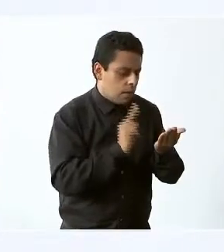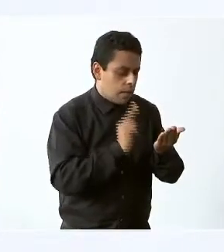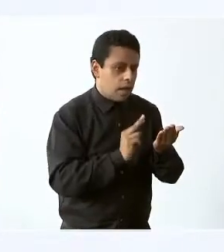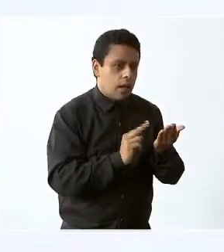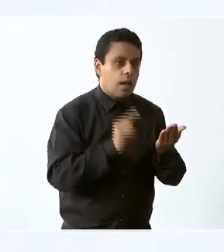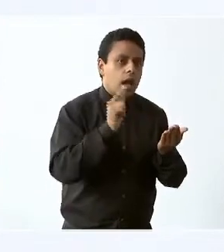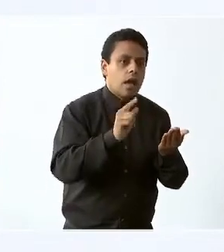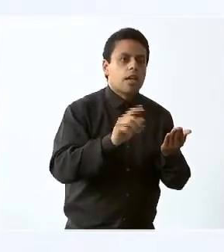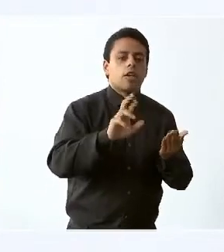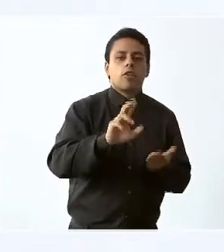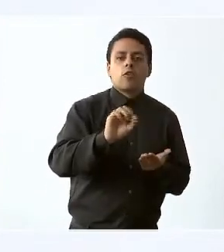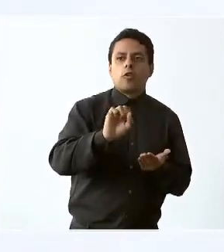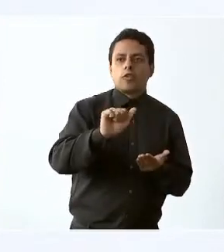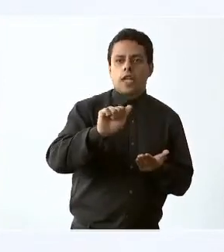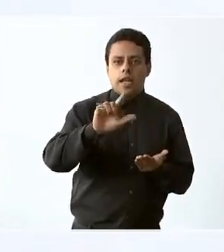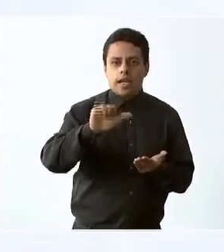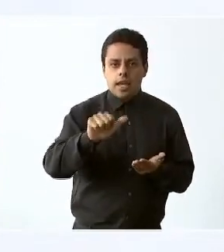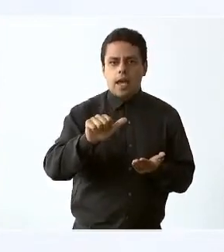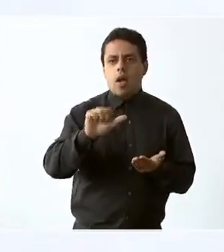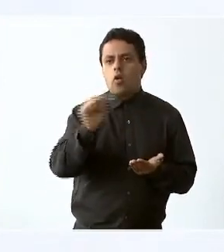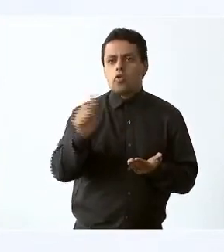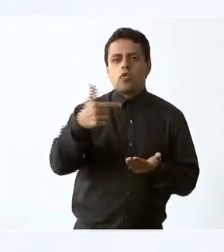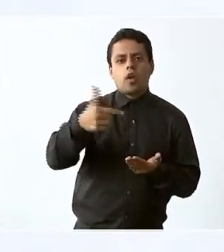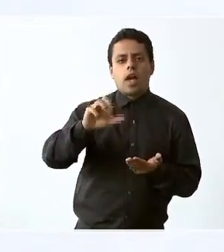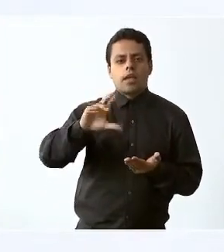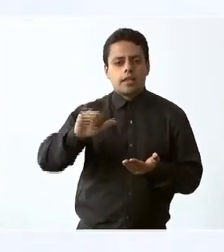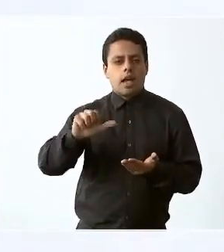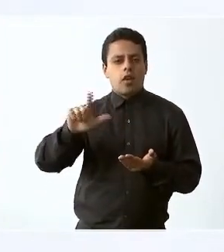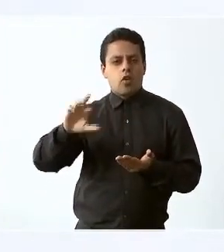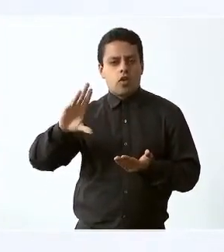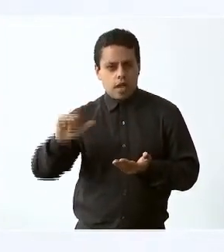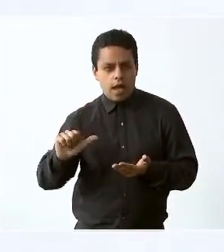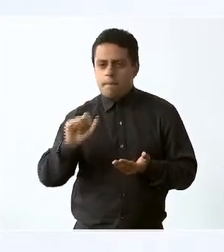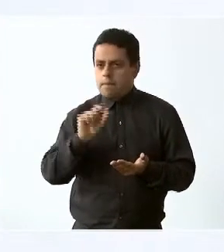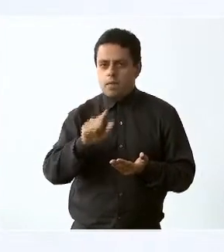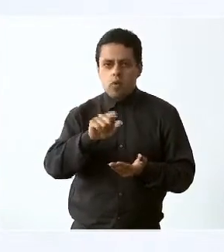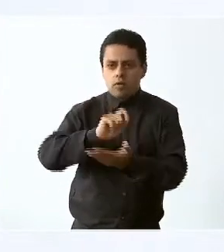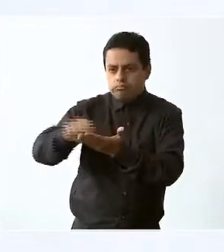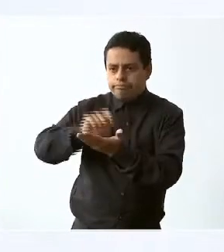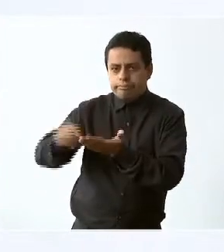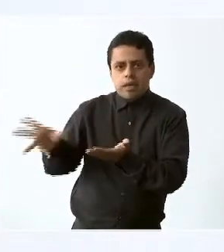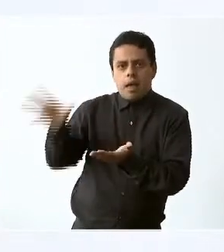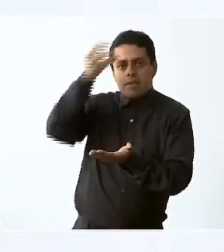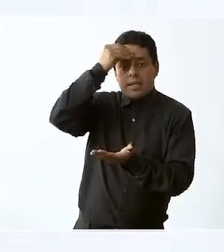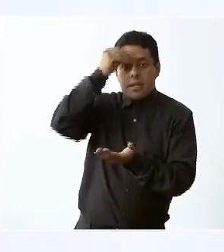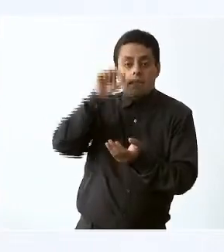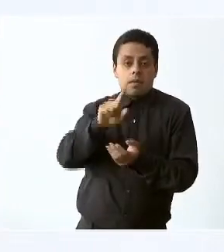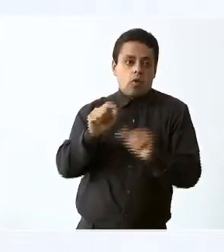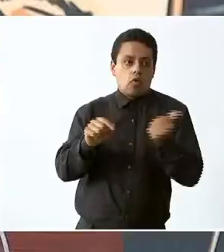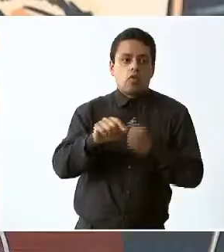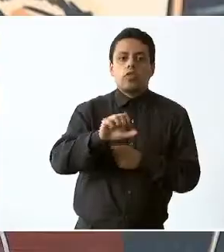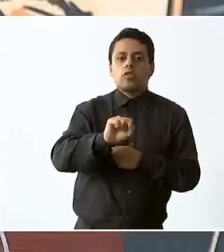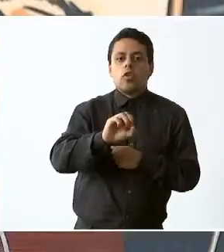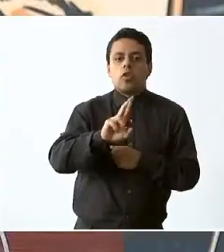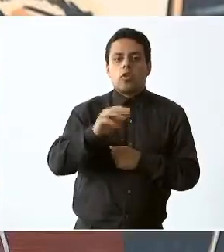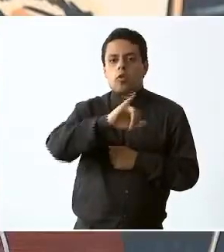de Castro y García Lorca, pero también poetas mexicanos como Sor Juana,